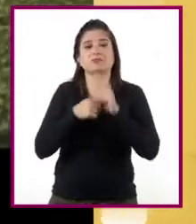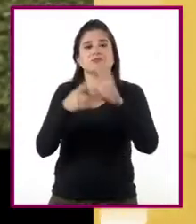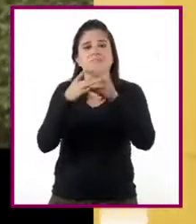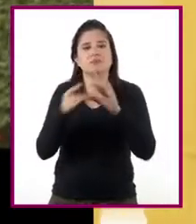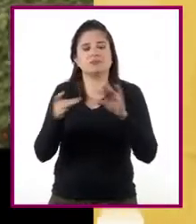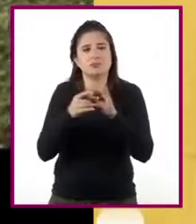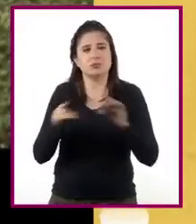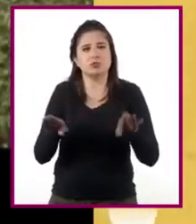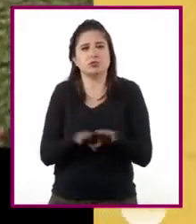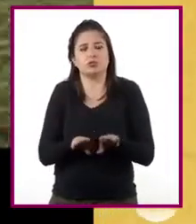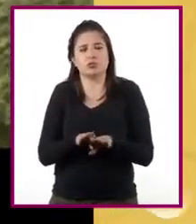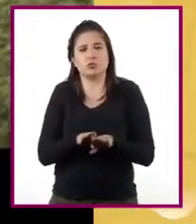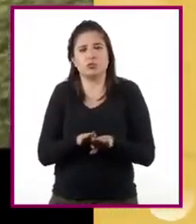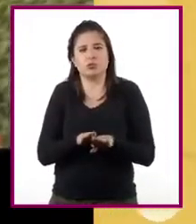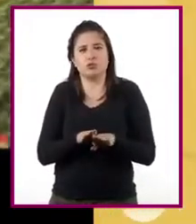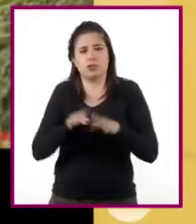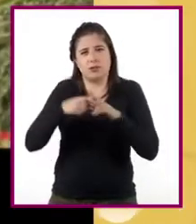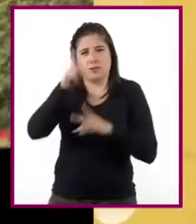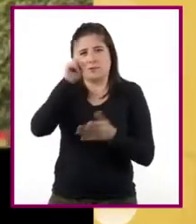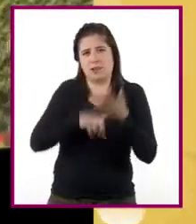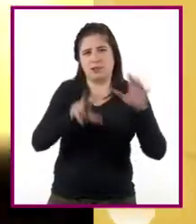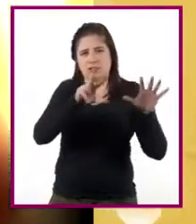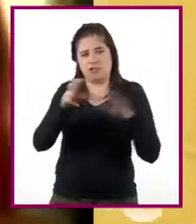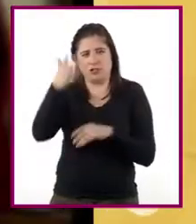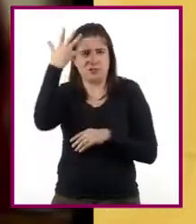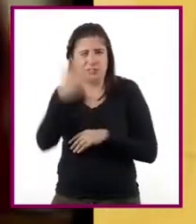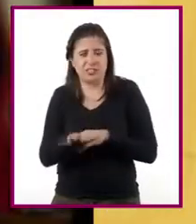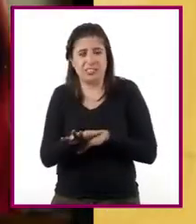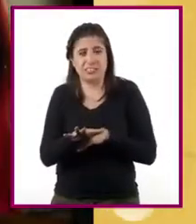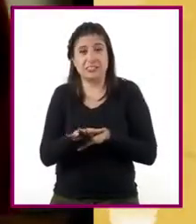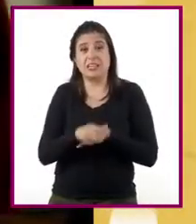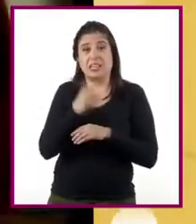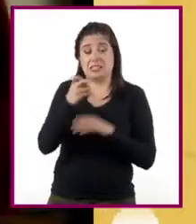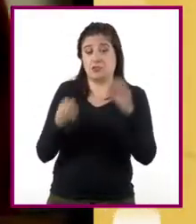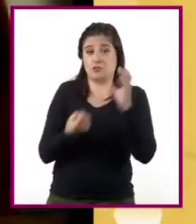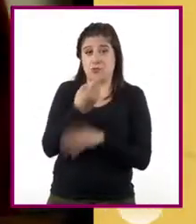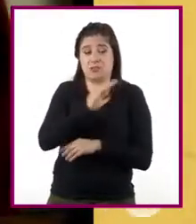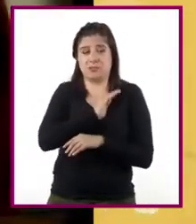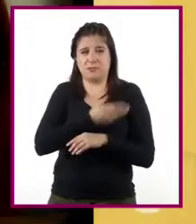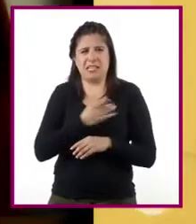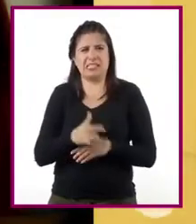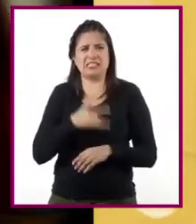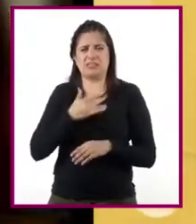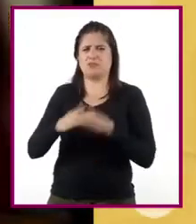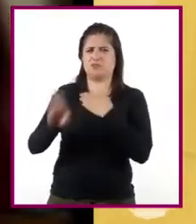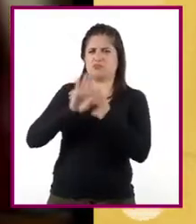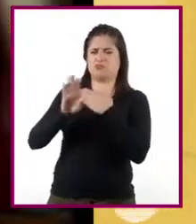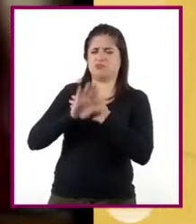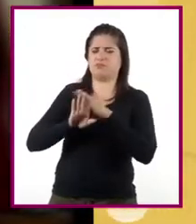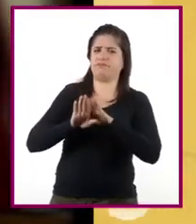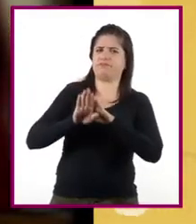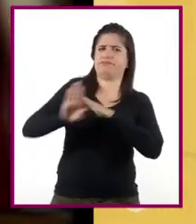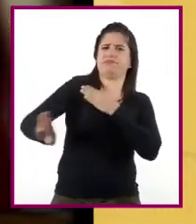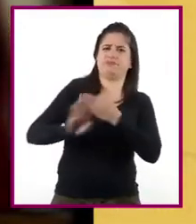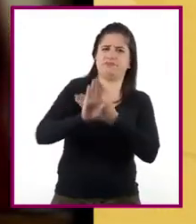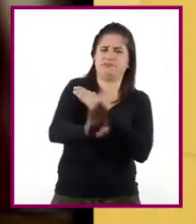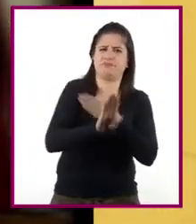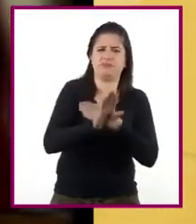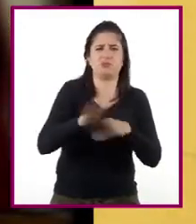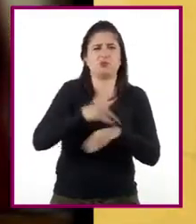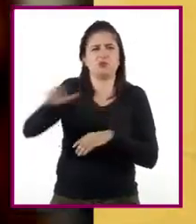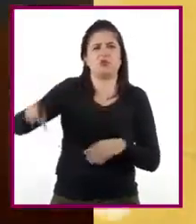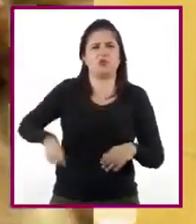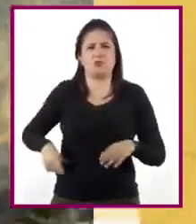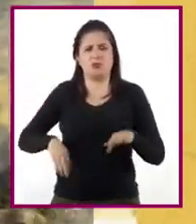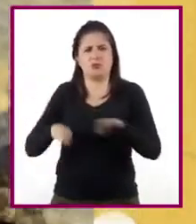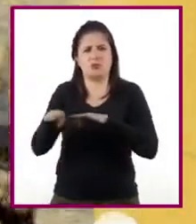a explotar a partir de 1810. Las élites novohispanas se sentían atacadas, desplazadas por los funcionarios